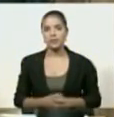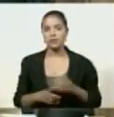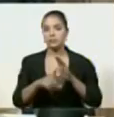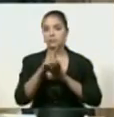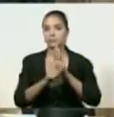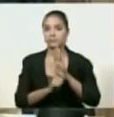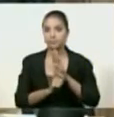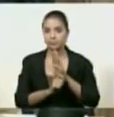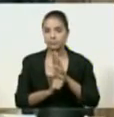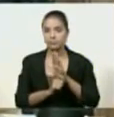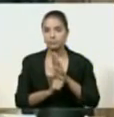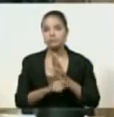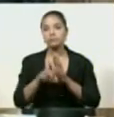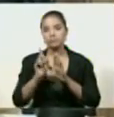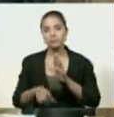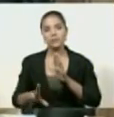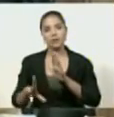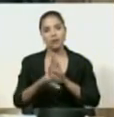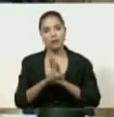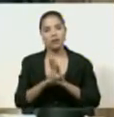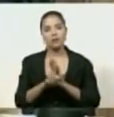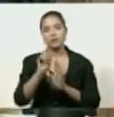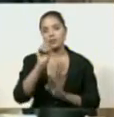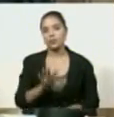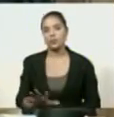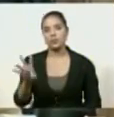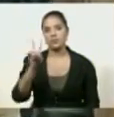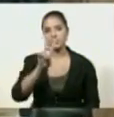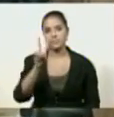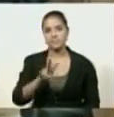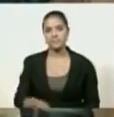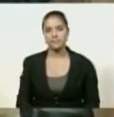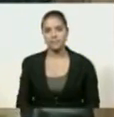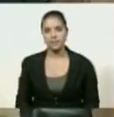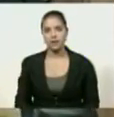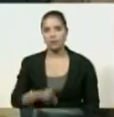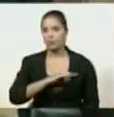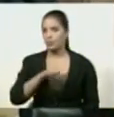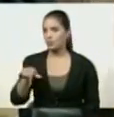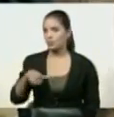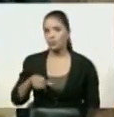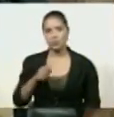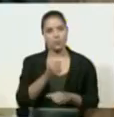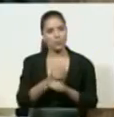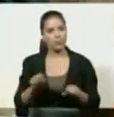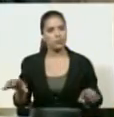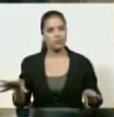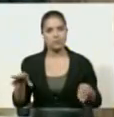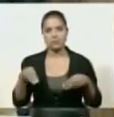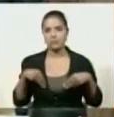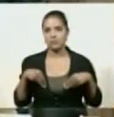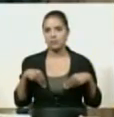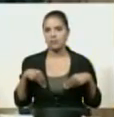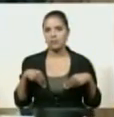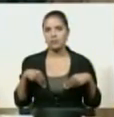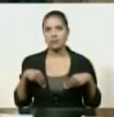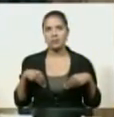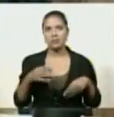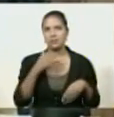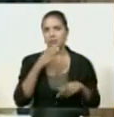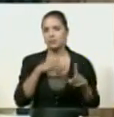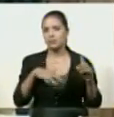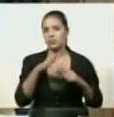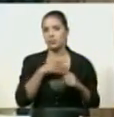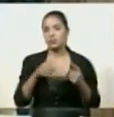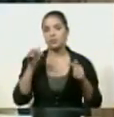Constitución y las leyes vigentes de la República. Nosotros no podemos reconocer tal acto irrito